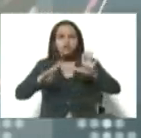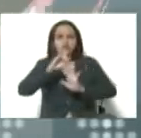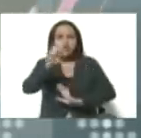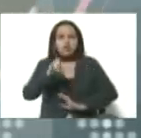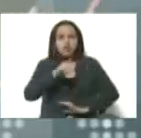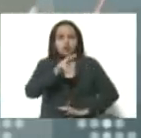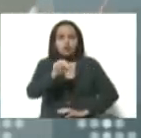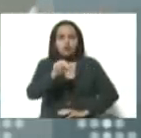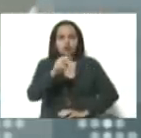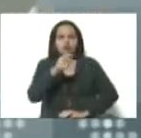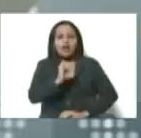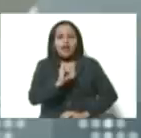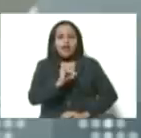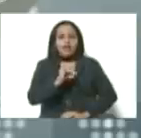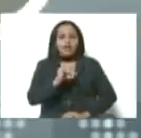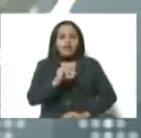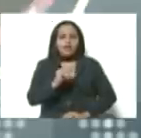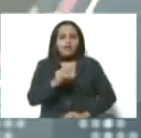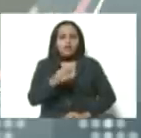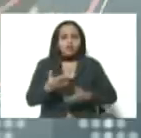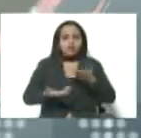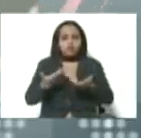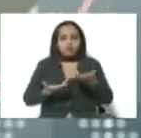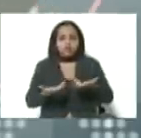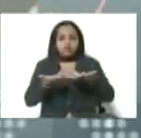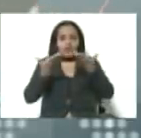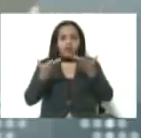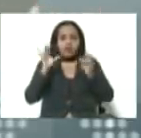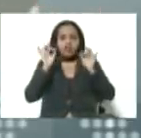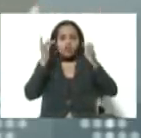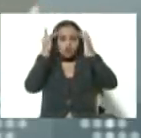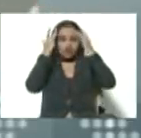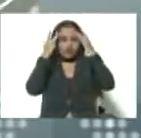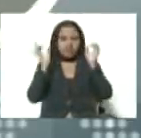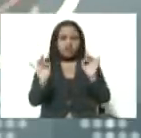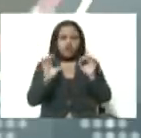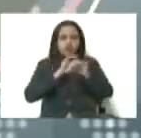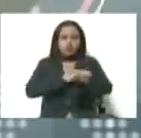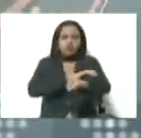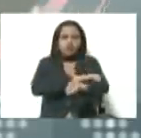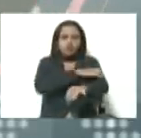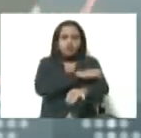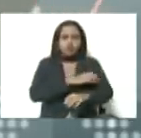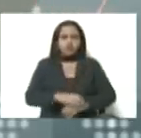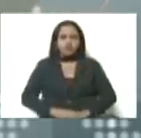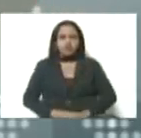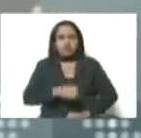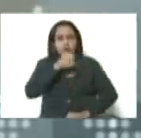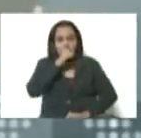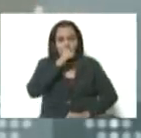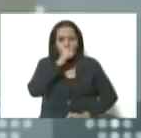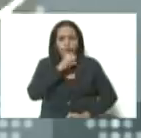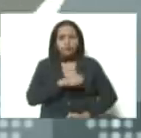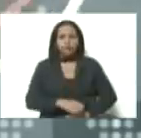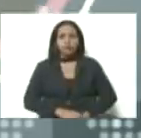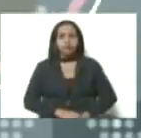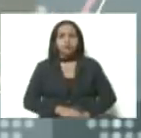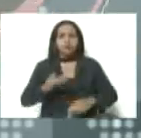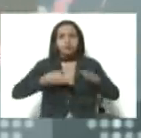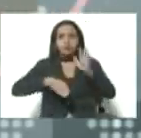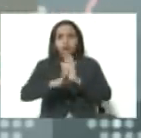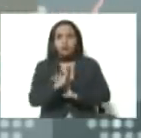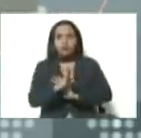síntomas caracterizados por cierre de la deuda de cabeza dolor muscular sobre el articular quinto acudió